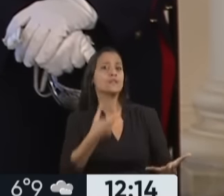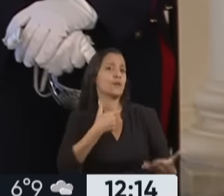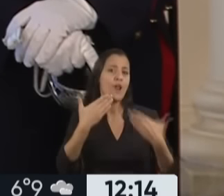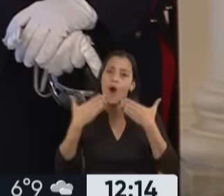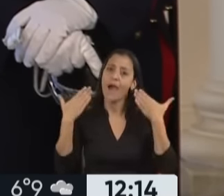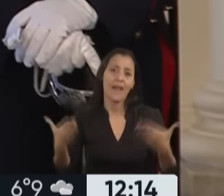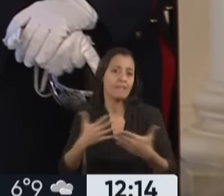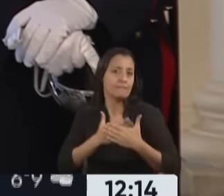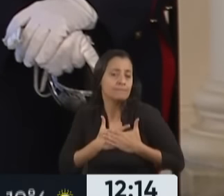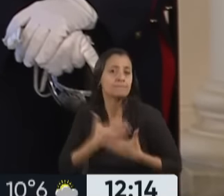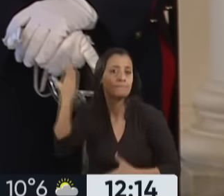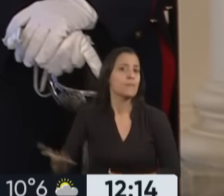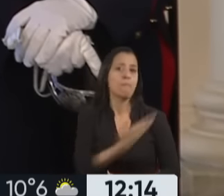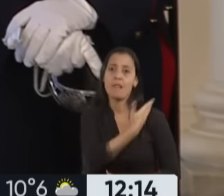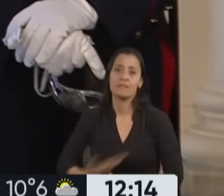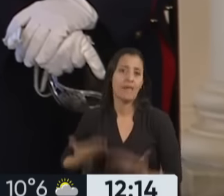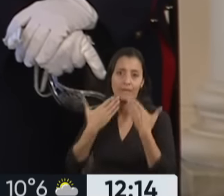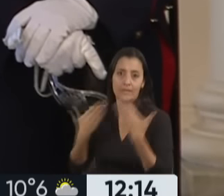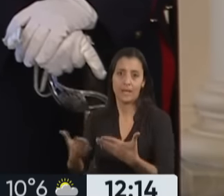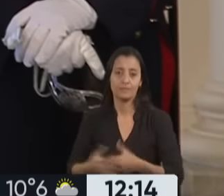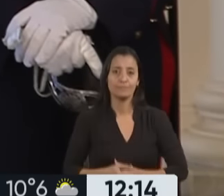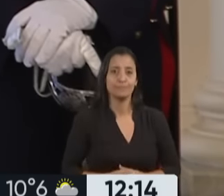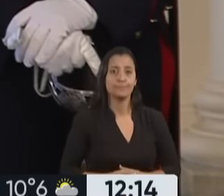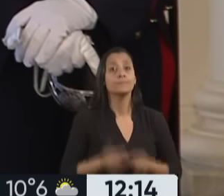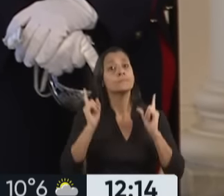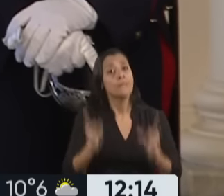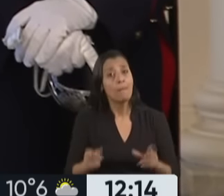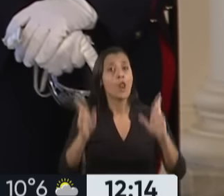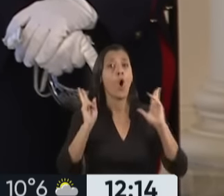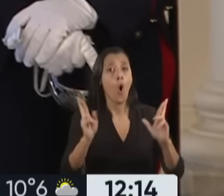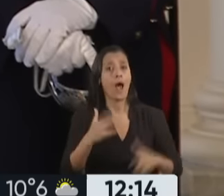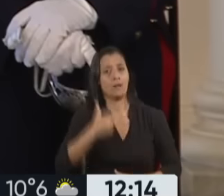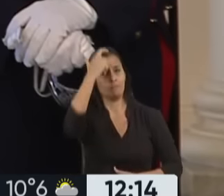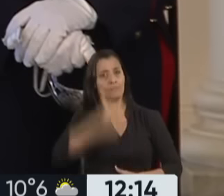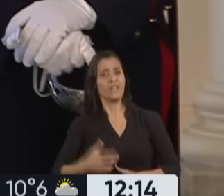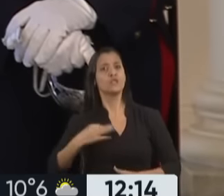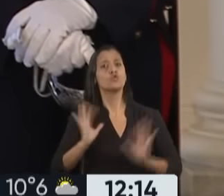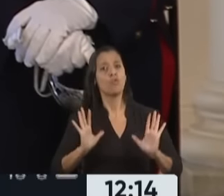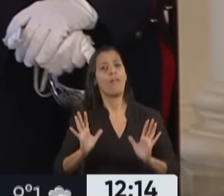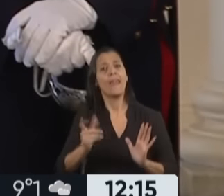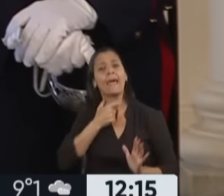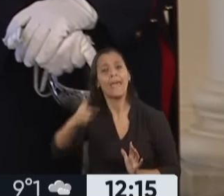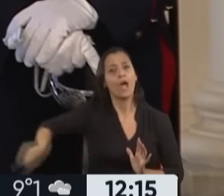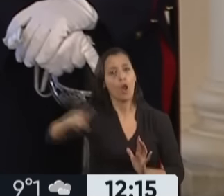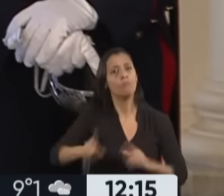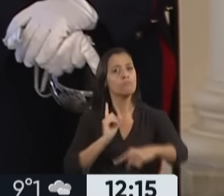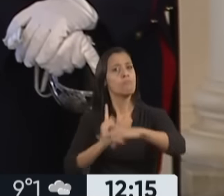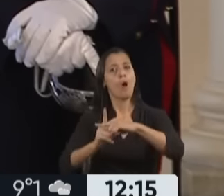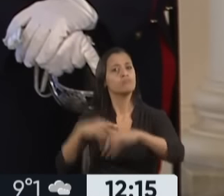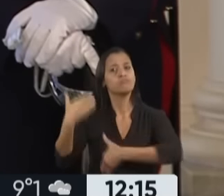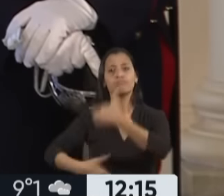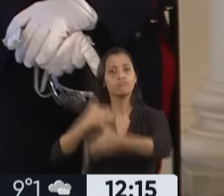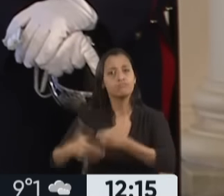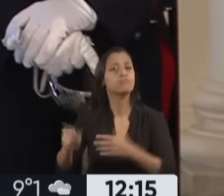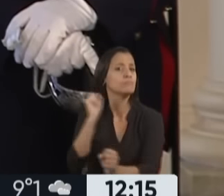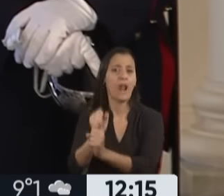agradezco sinceramente, señor presidente, y le deseo como ciudadana todo el éxito que su dedicación y su